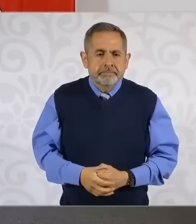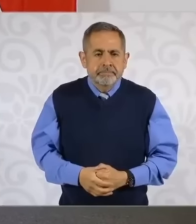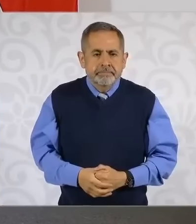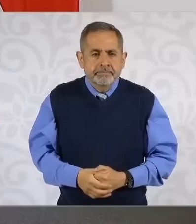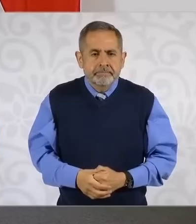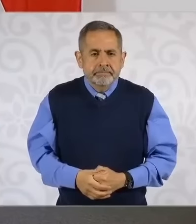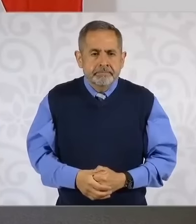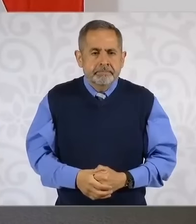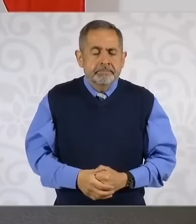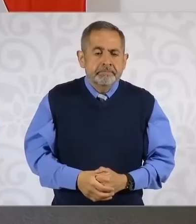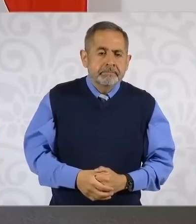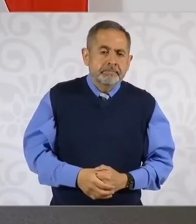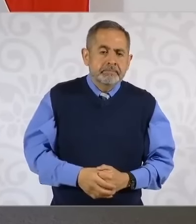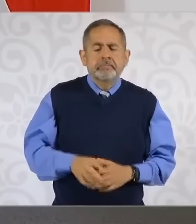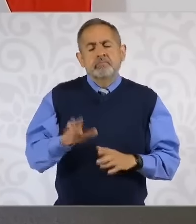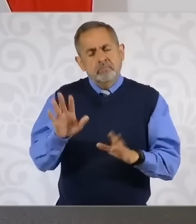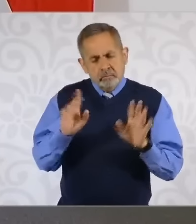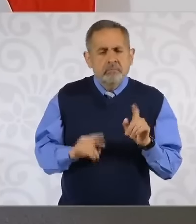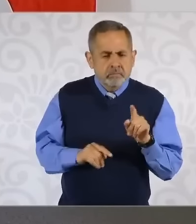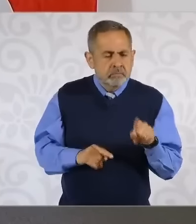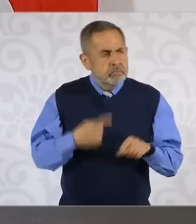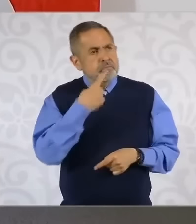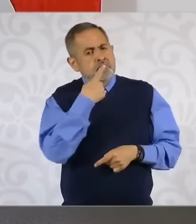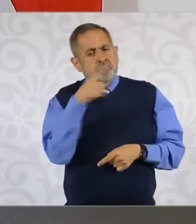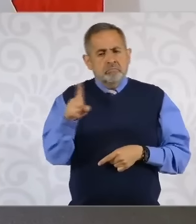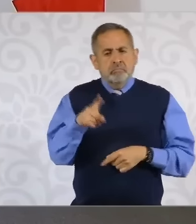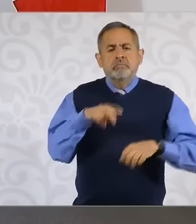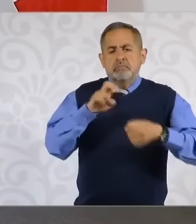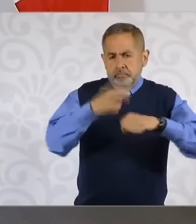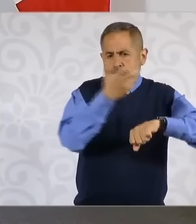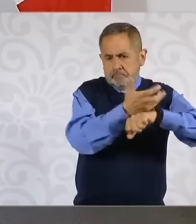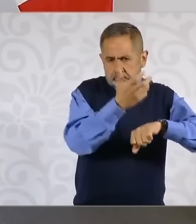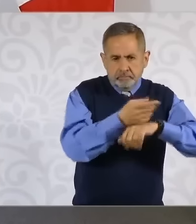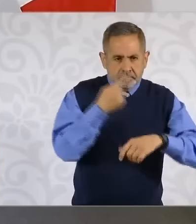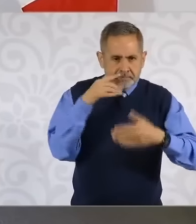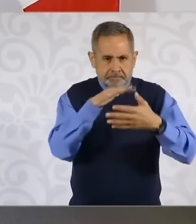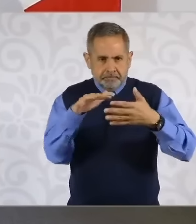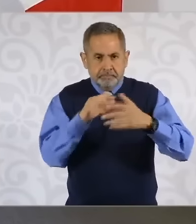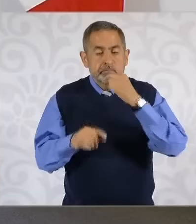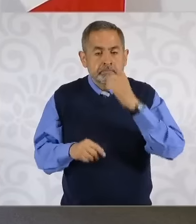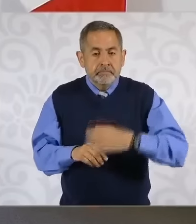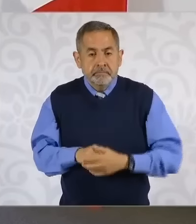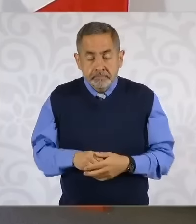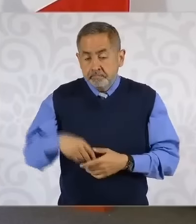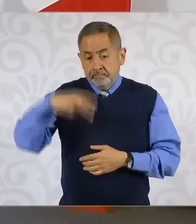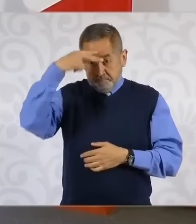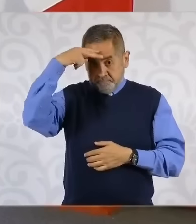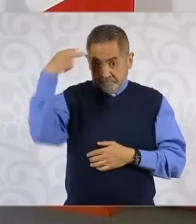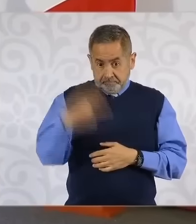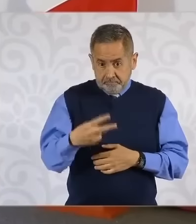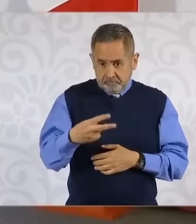Entonces, es una demanda en Estados Unidos, esencialmente dice, México es responsable conforme al derecho